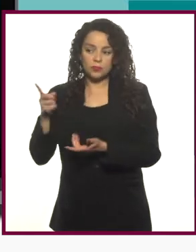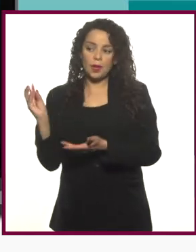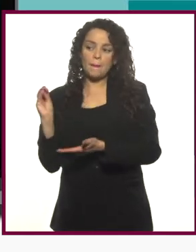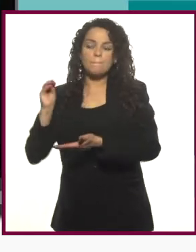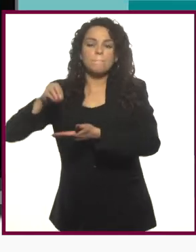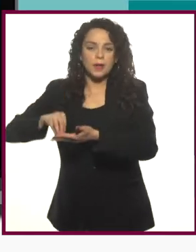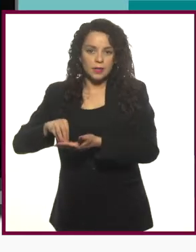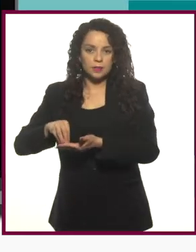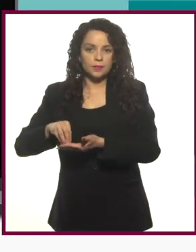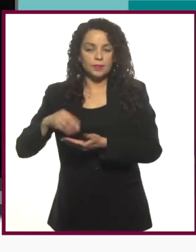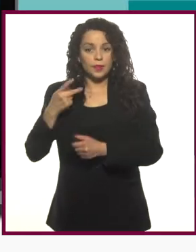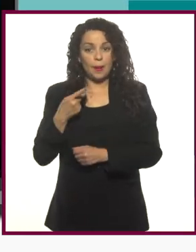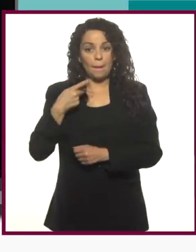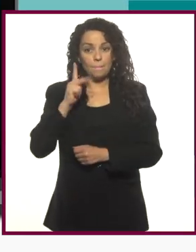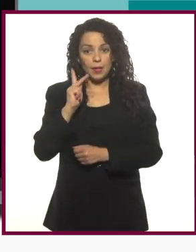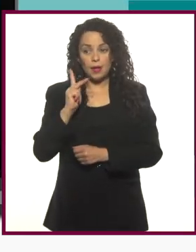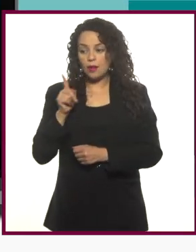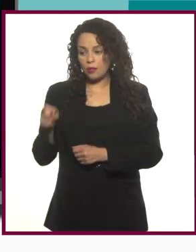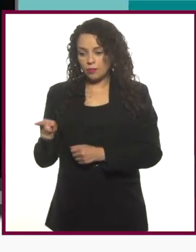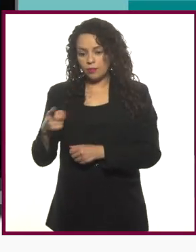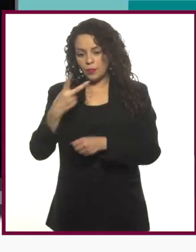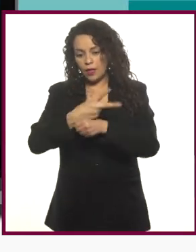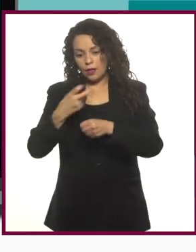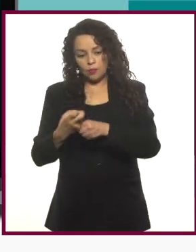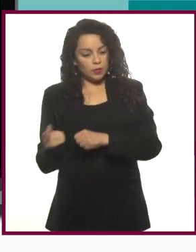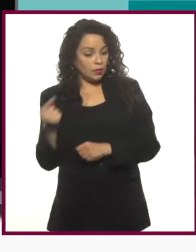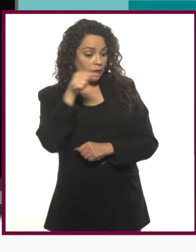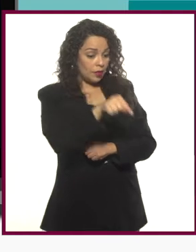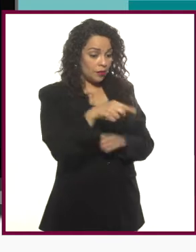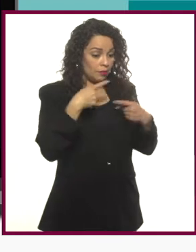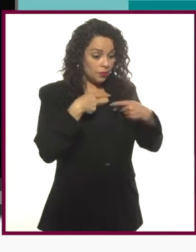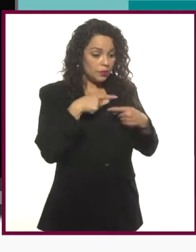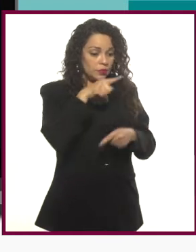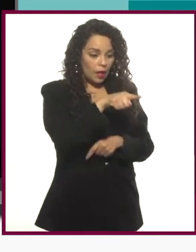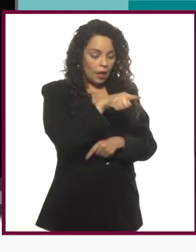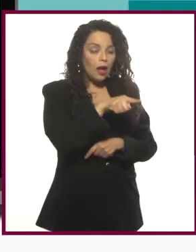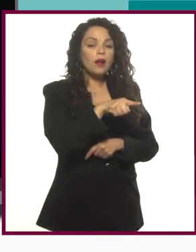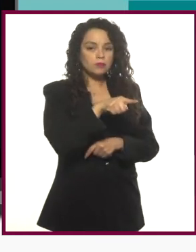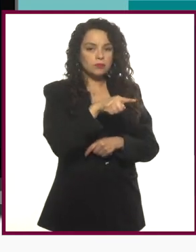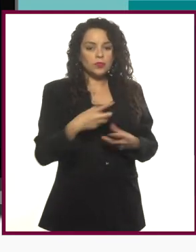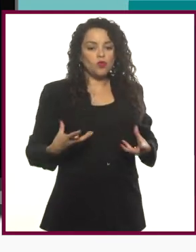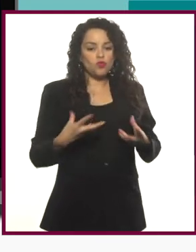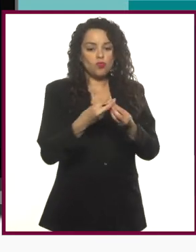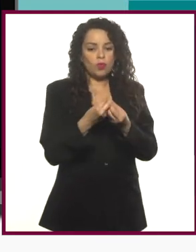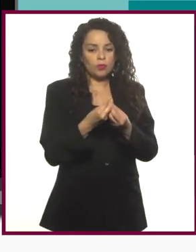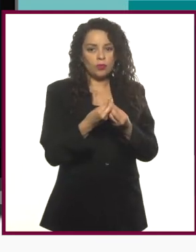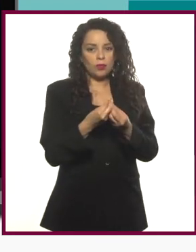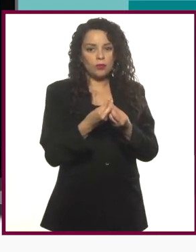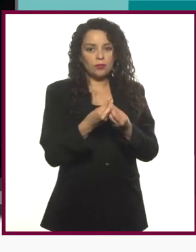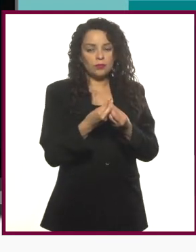pone su parte, pero está invitando al lector a completar el juego.